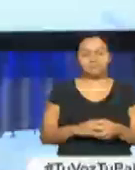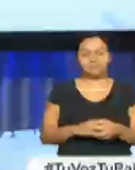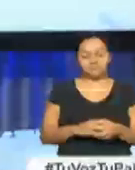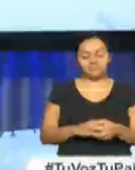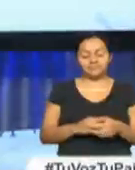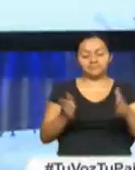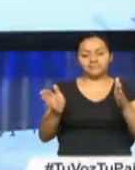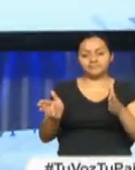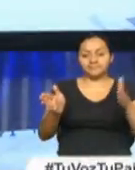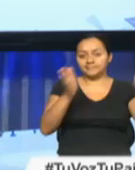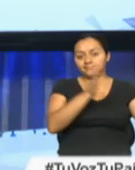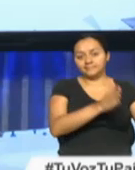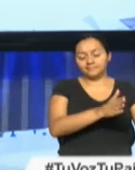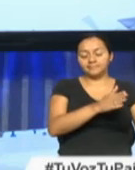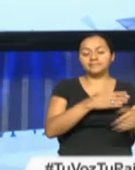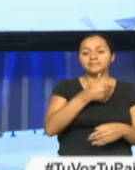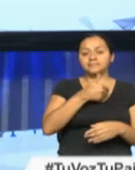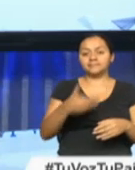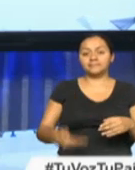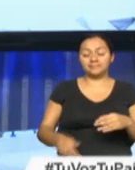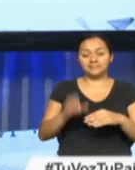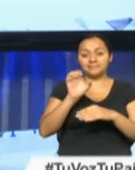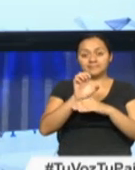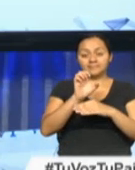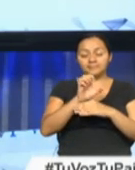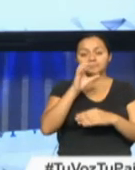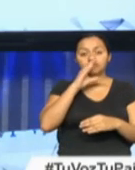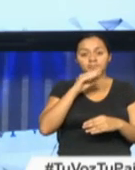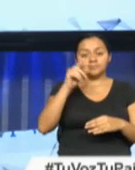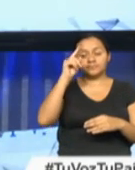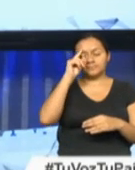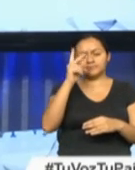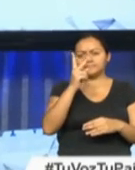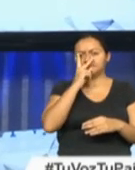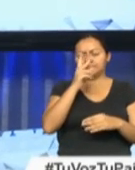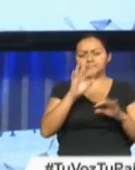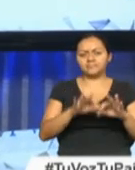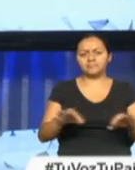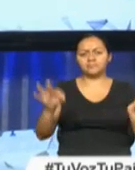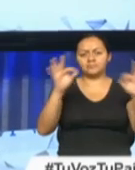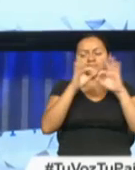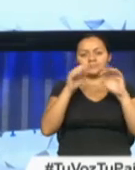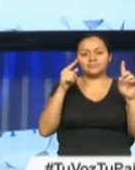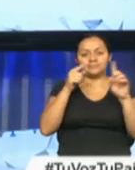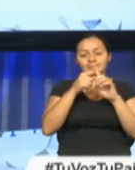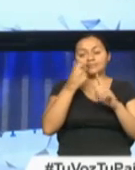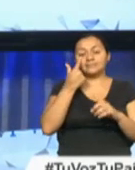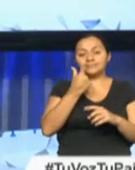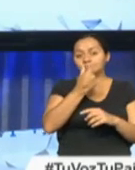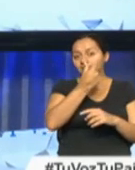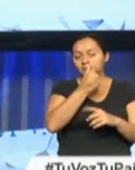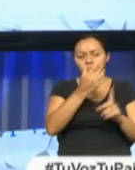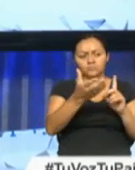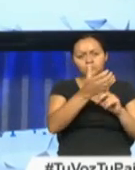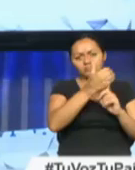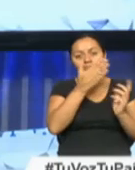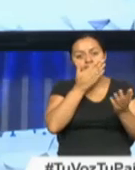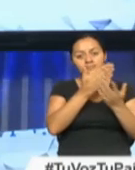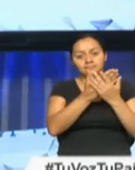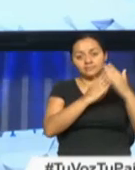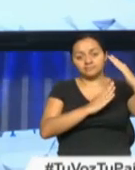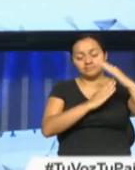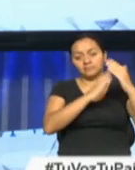Por su parte, el presidente ecuatoriano Rafael Correa Delgado destacó el protagonismo de Santos para conseguir la paz en